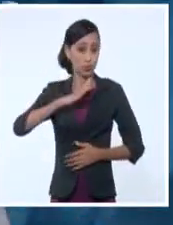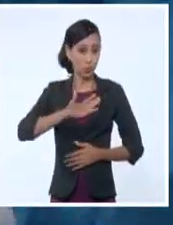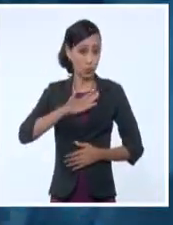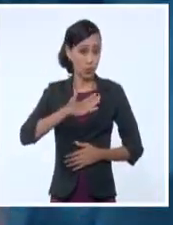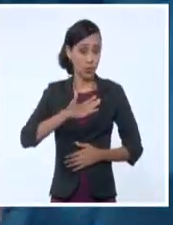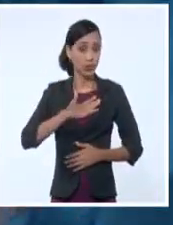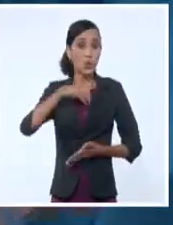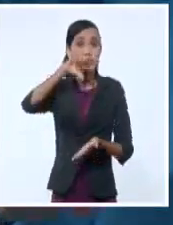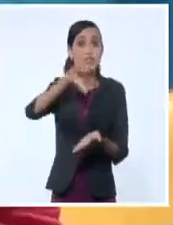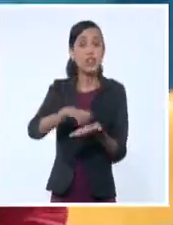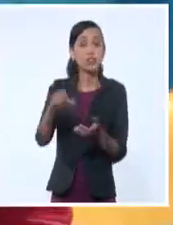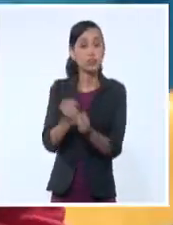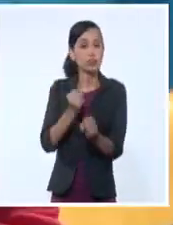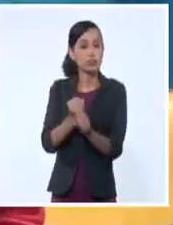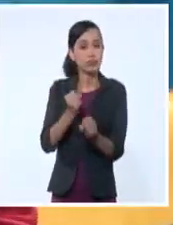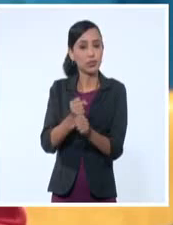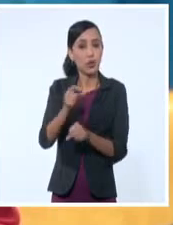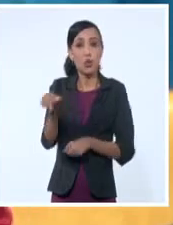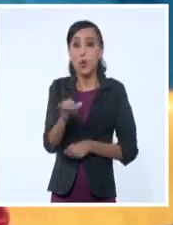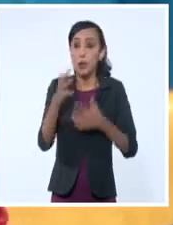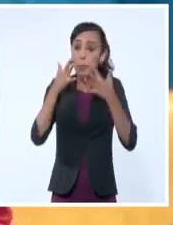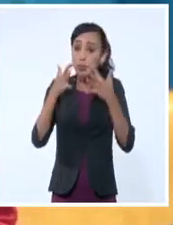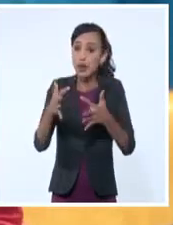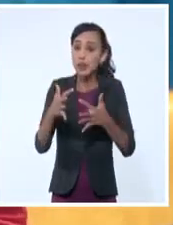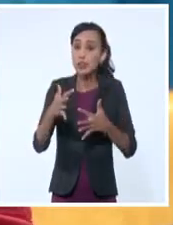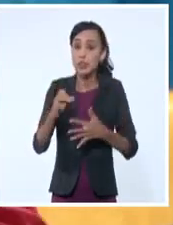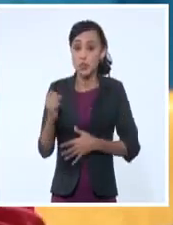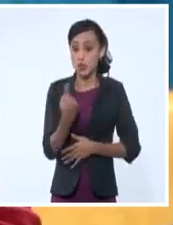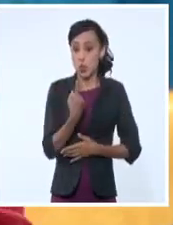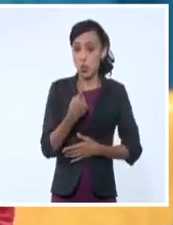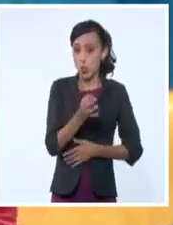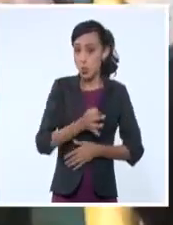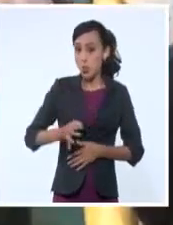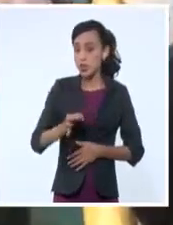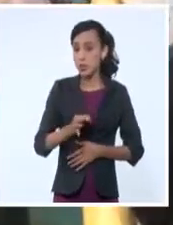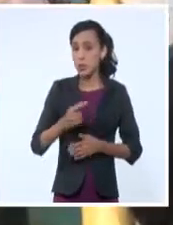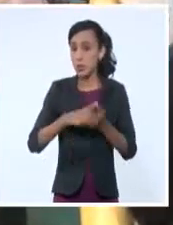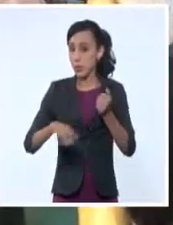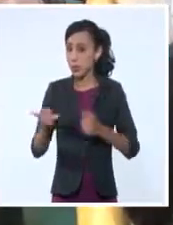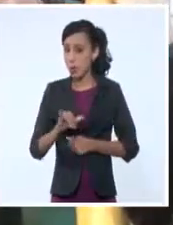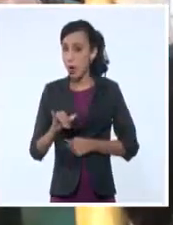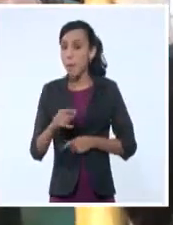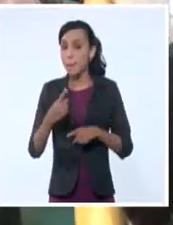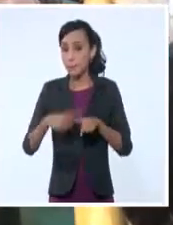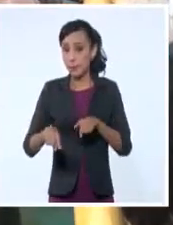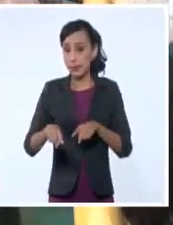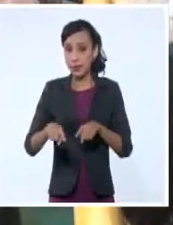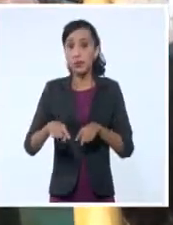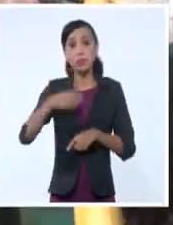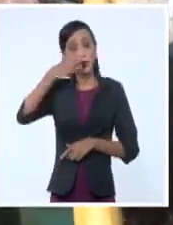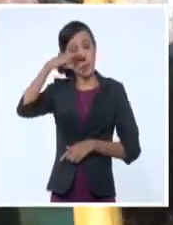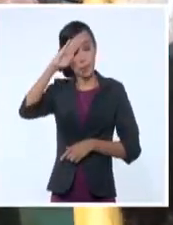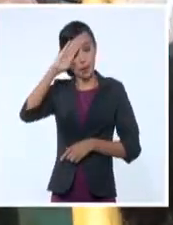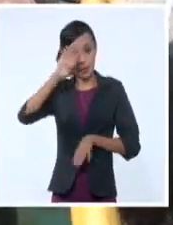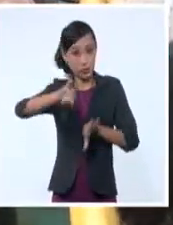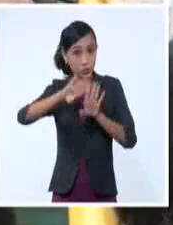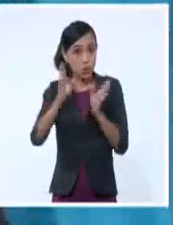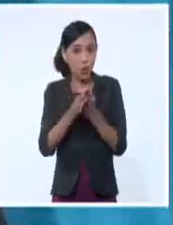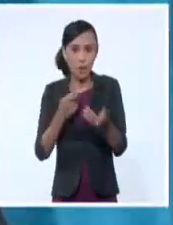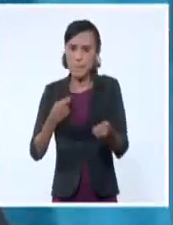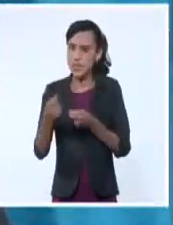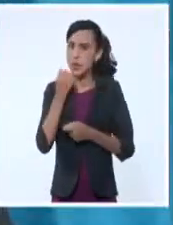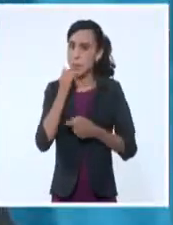obrero como el de ustedes, que es un importante centro no solo del municipio y de la provincia, sino del país, y donde está una de las inversiones más